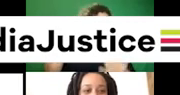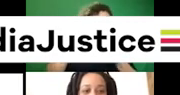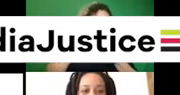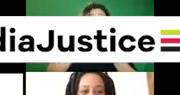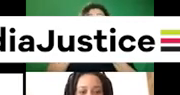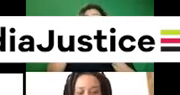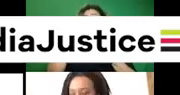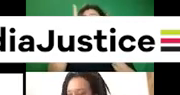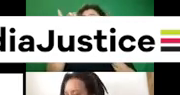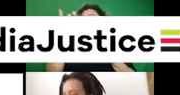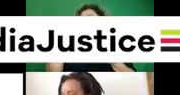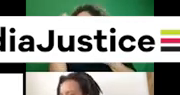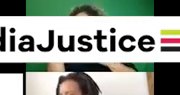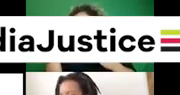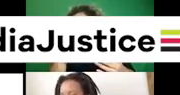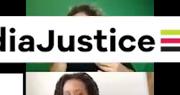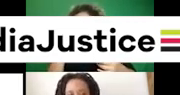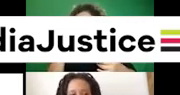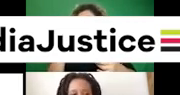esta capacitación